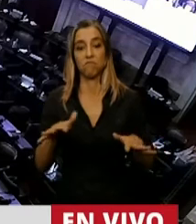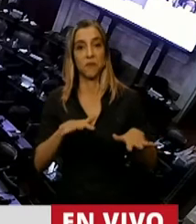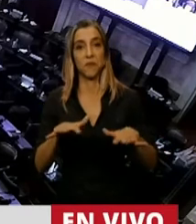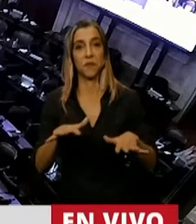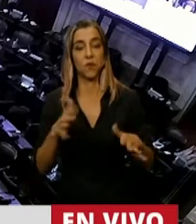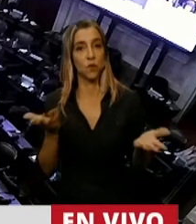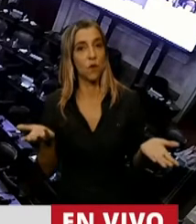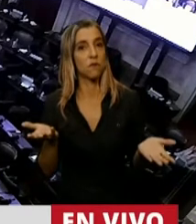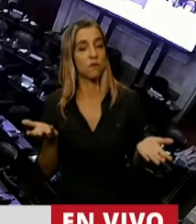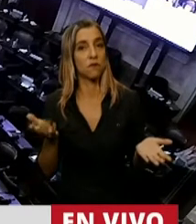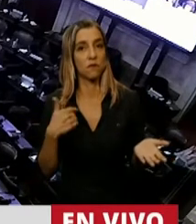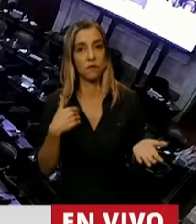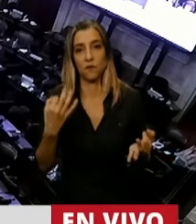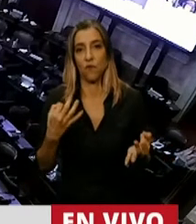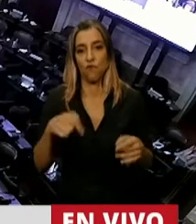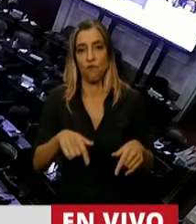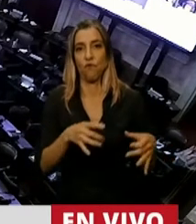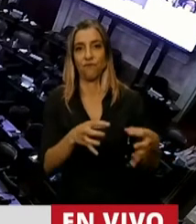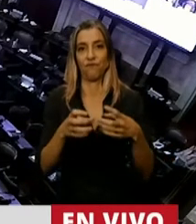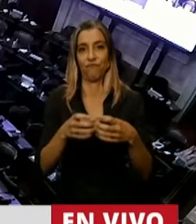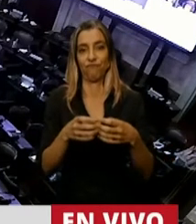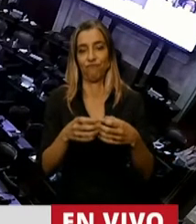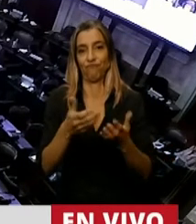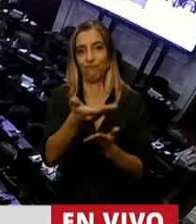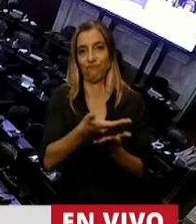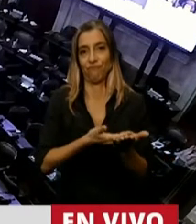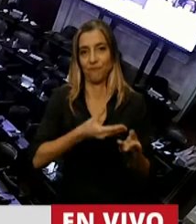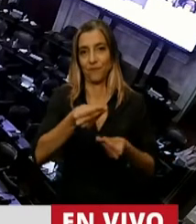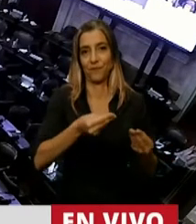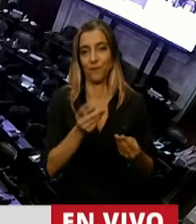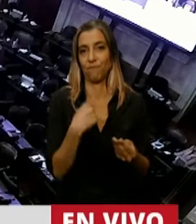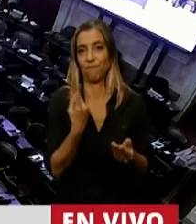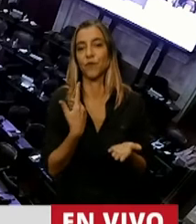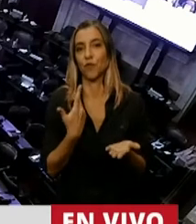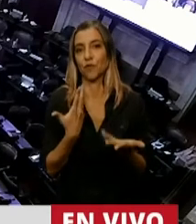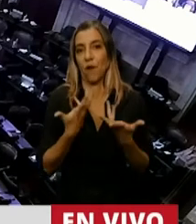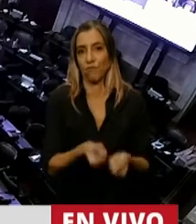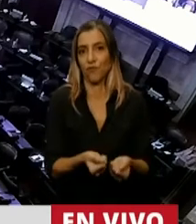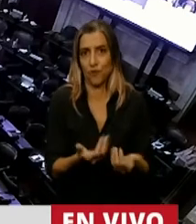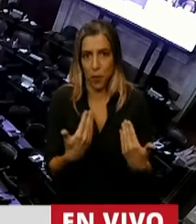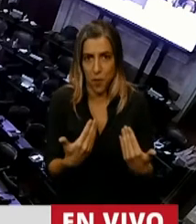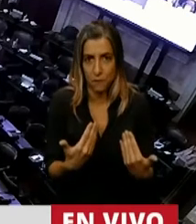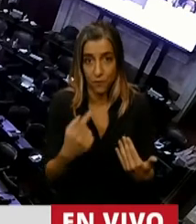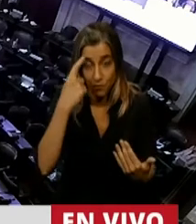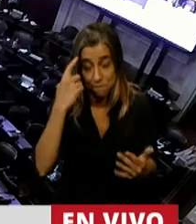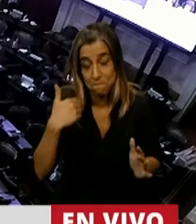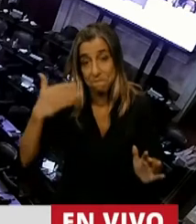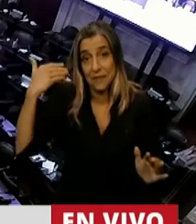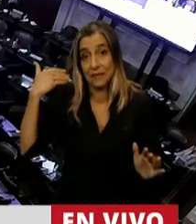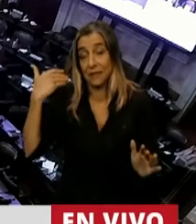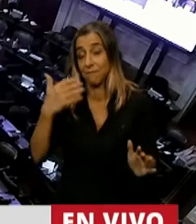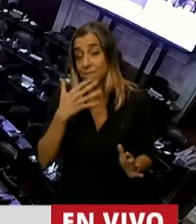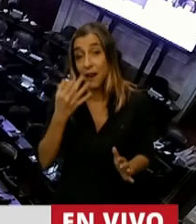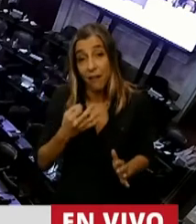para poder acompañar este presupuesto 2021. Pero lamentablemente, esto va a ser